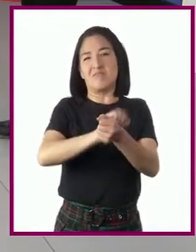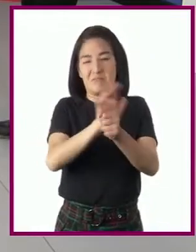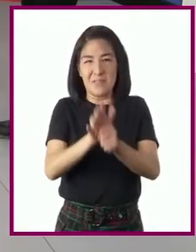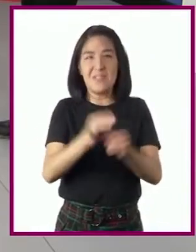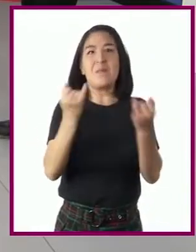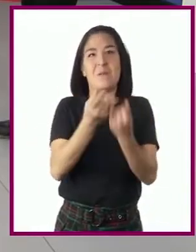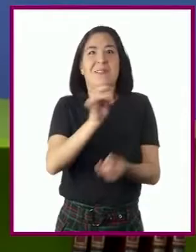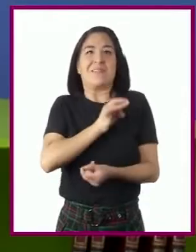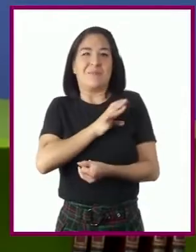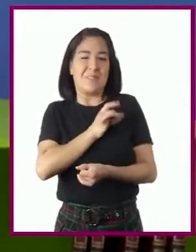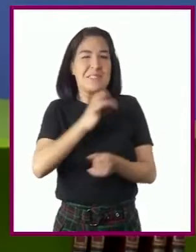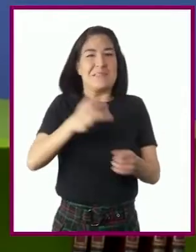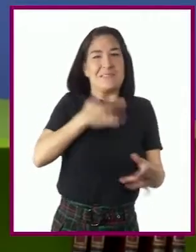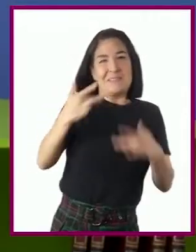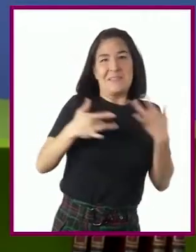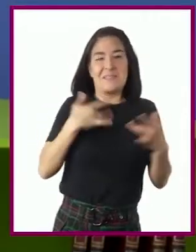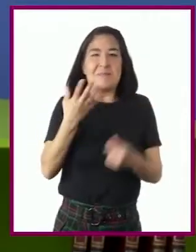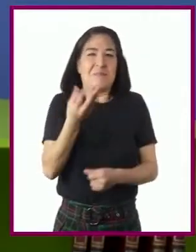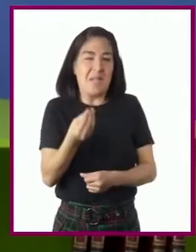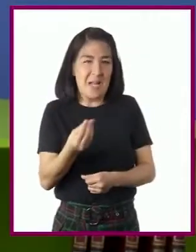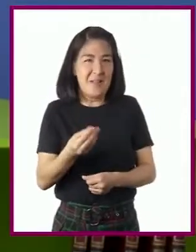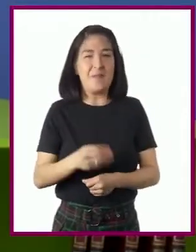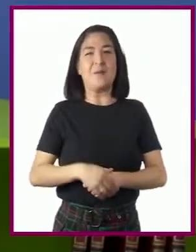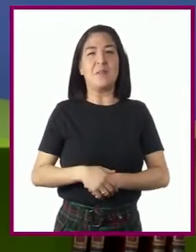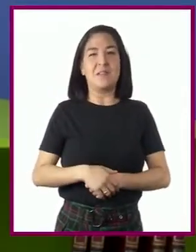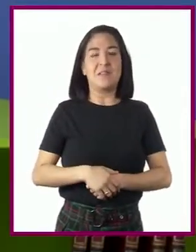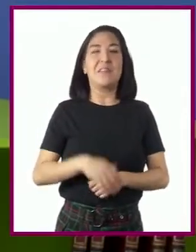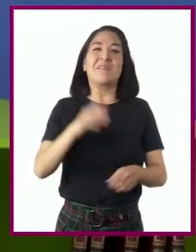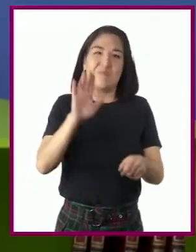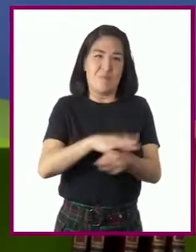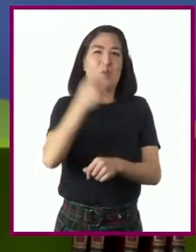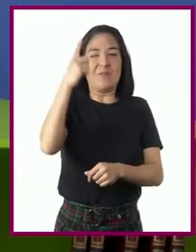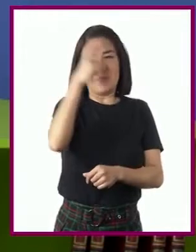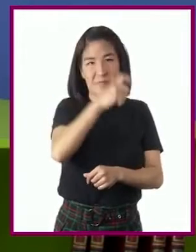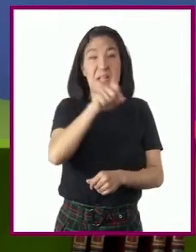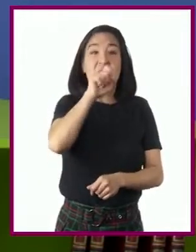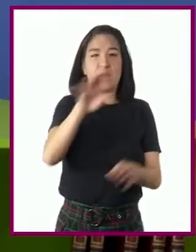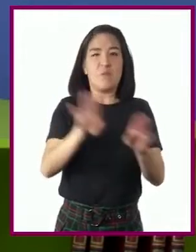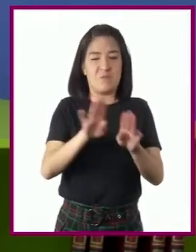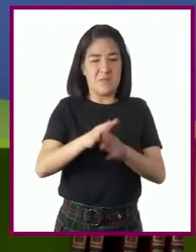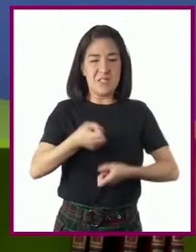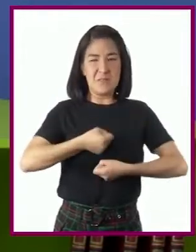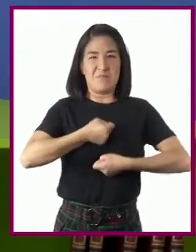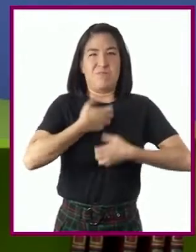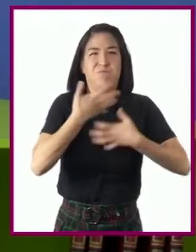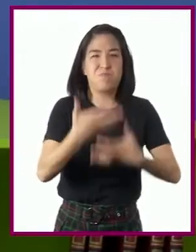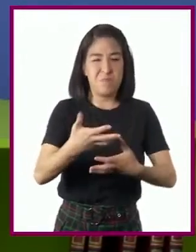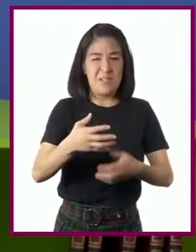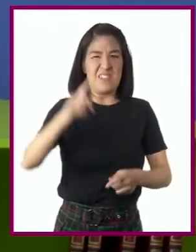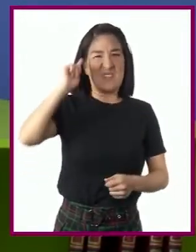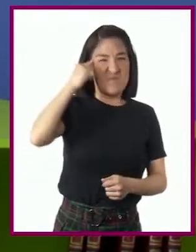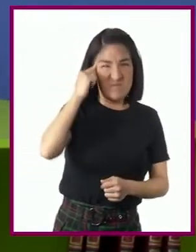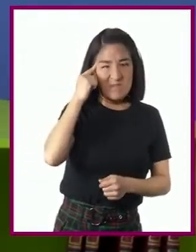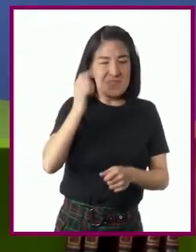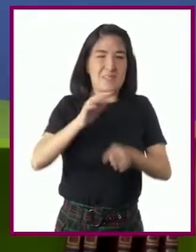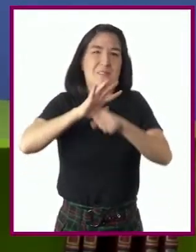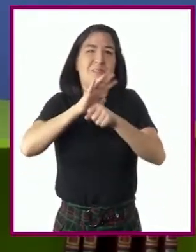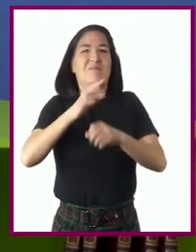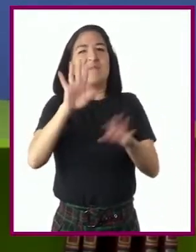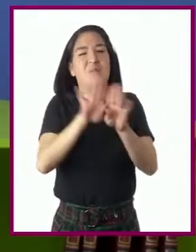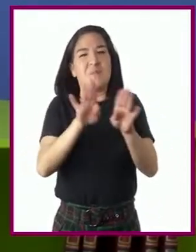que es compleja. Todo esto se expresa en emociones como enojo, ansiedad,